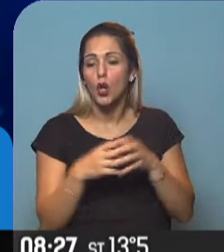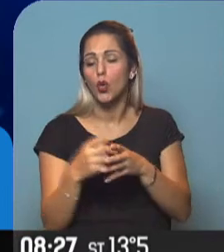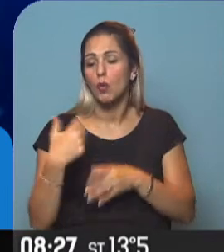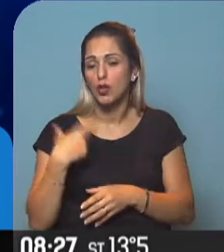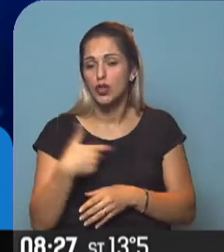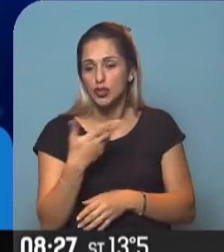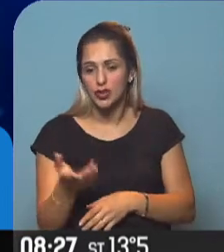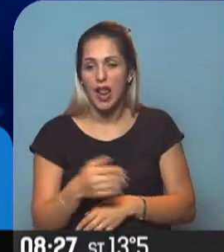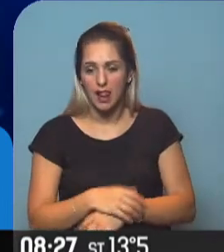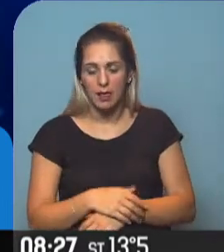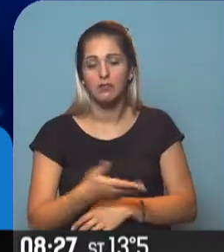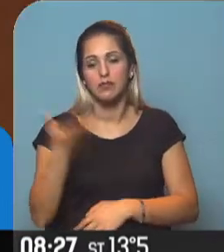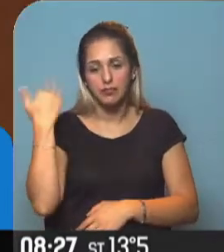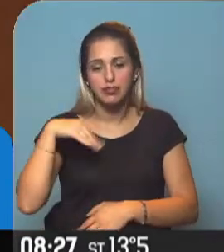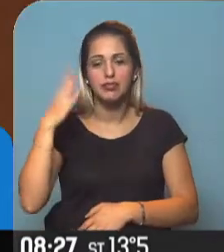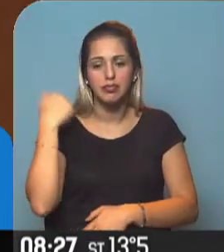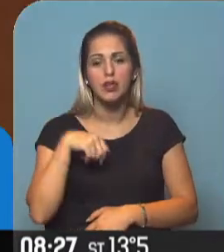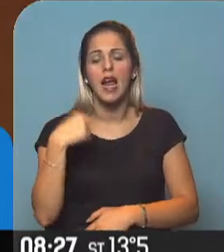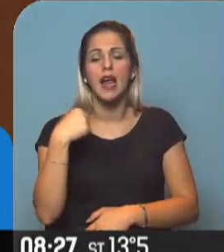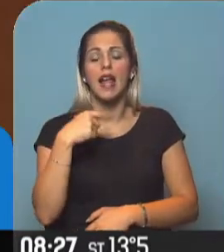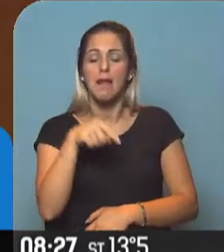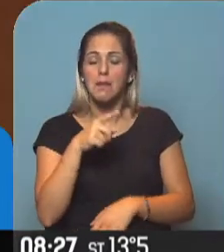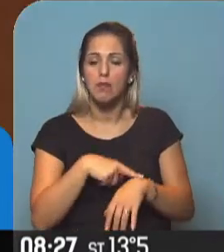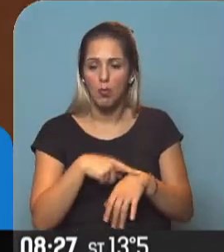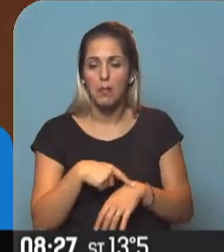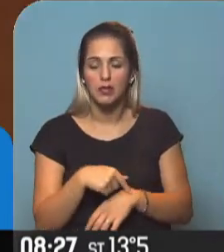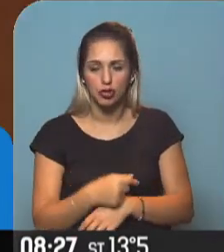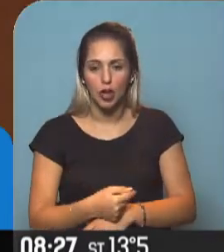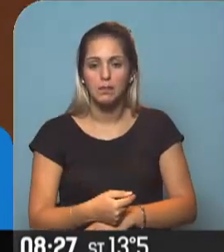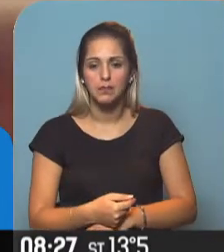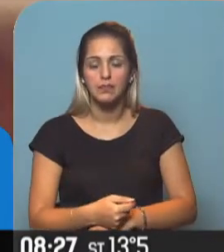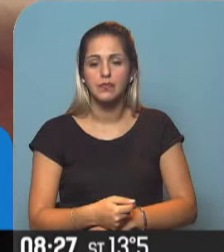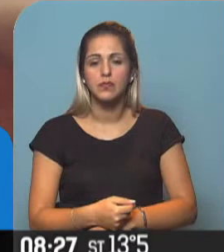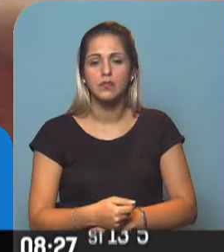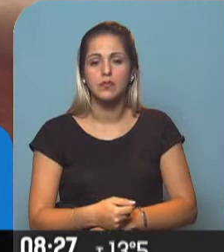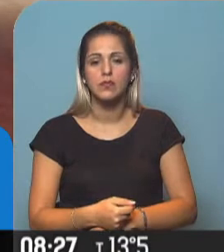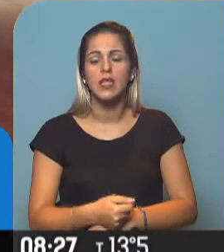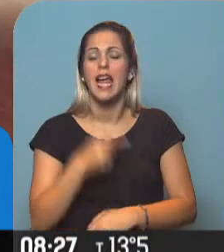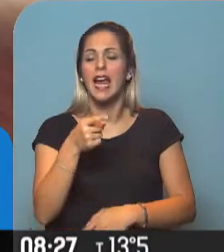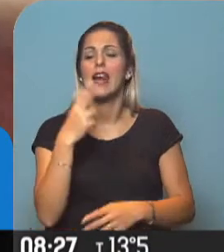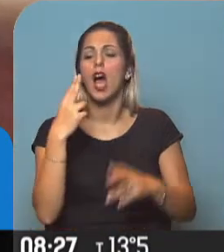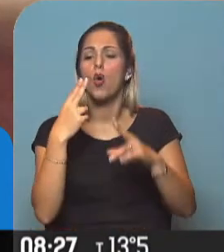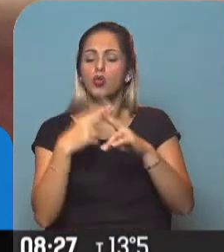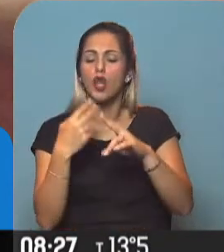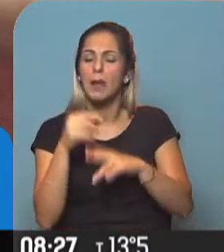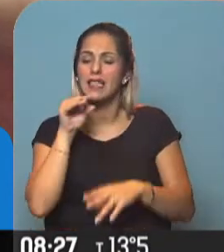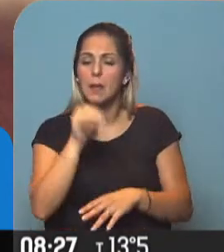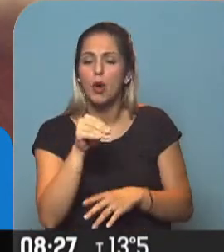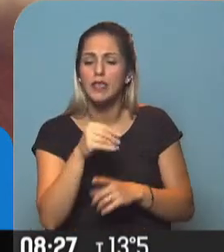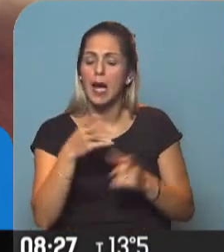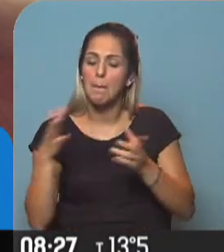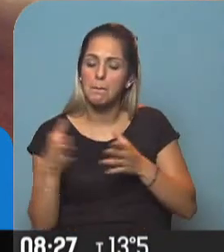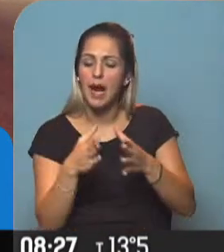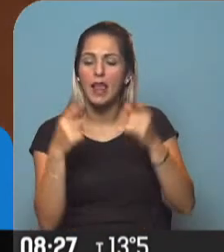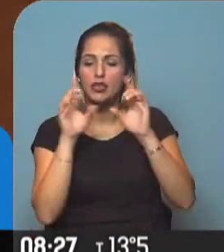corriente sindicalista revolución al sindicalista de ese momento invitar a un hombre que se llama para la corriente claro miraban